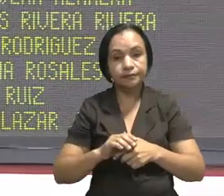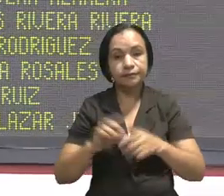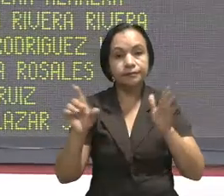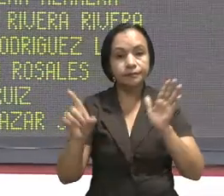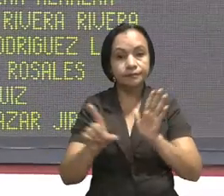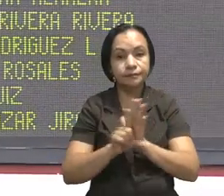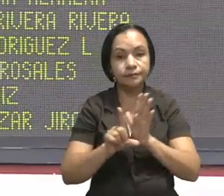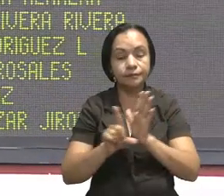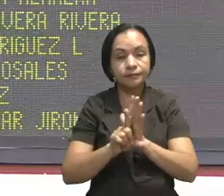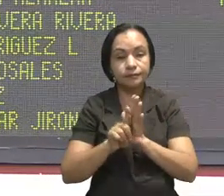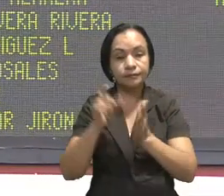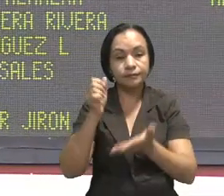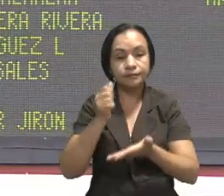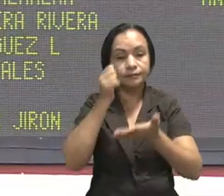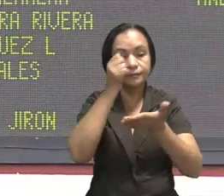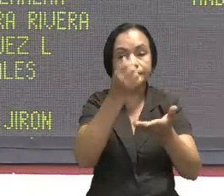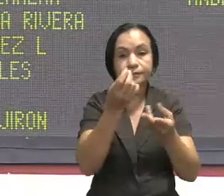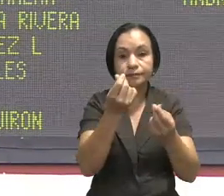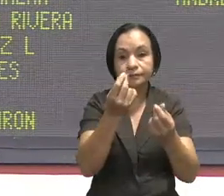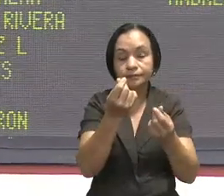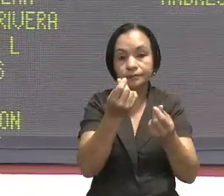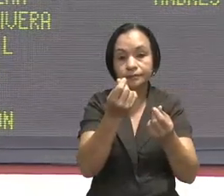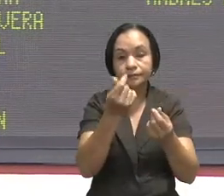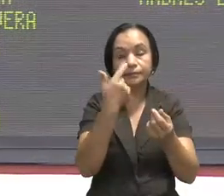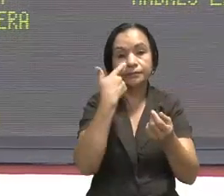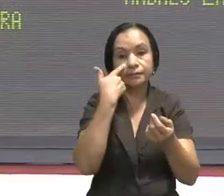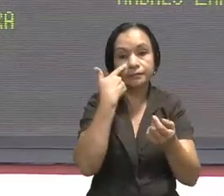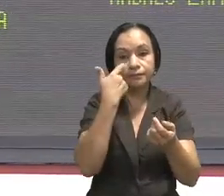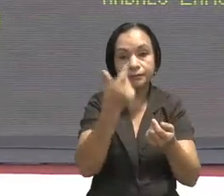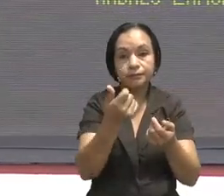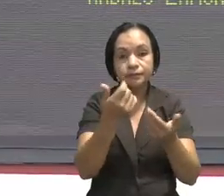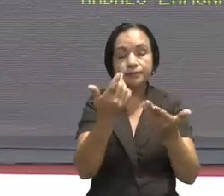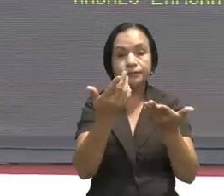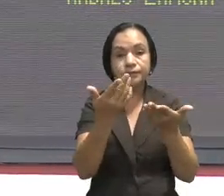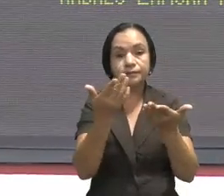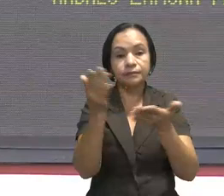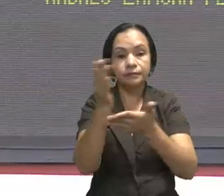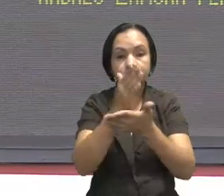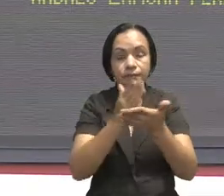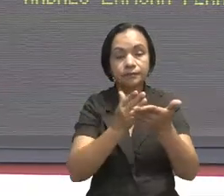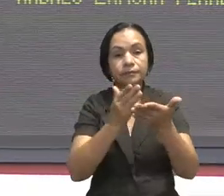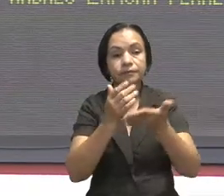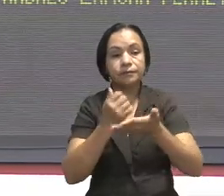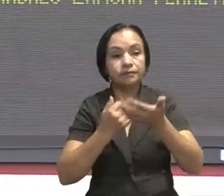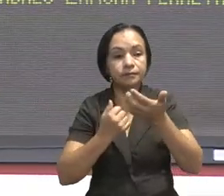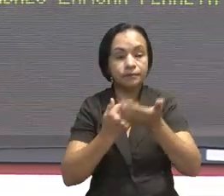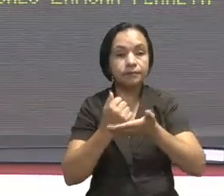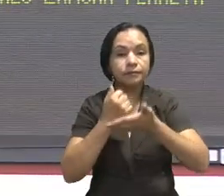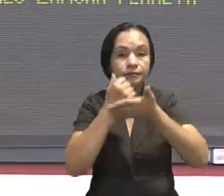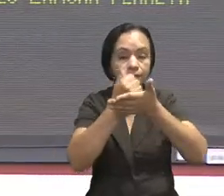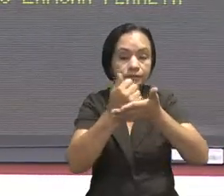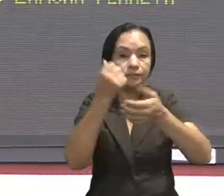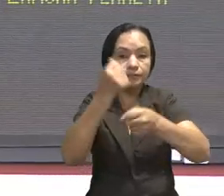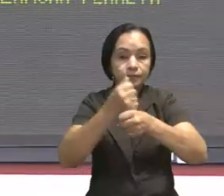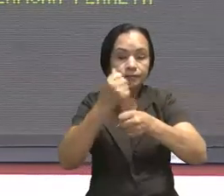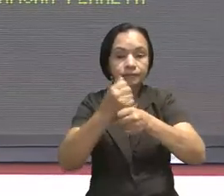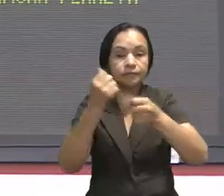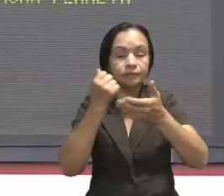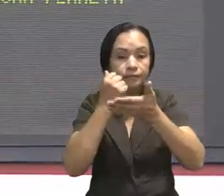Ley de Pensión de Gracia y Reconocimiento por Servicio a la Patria.